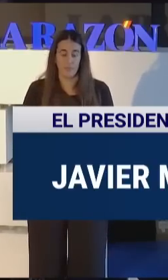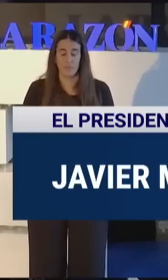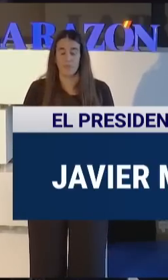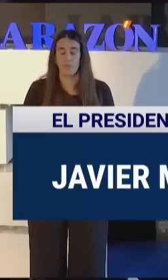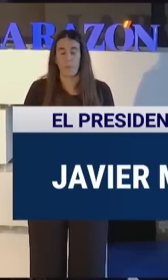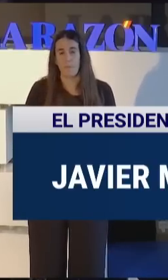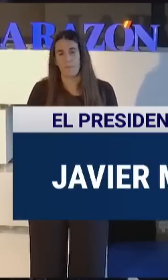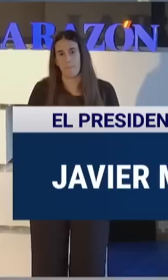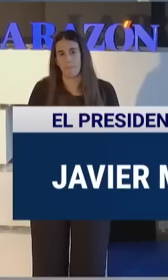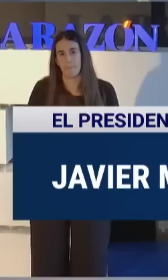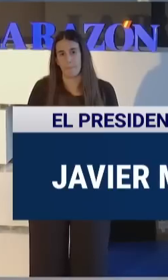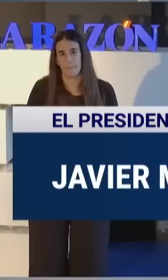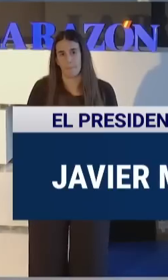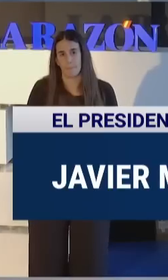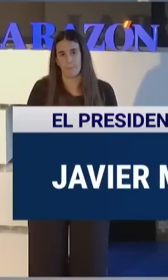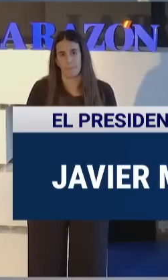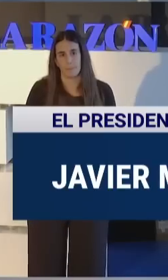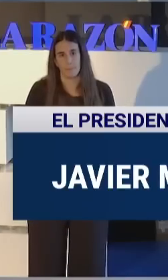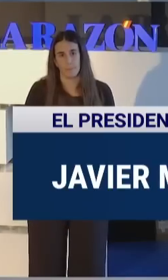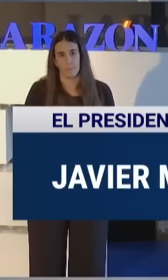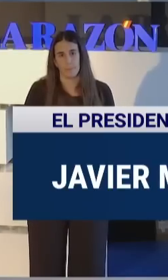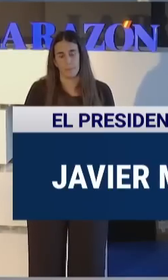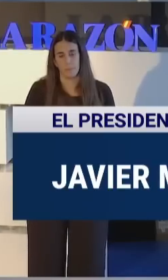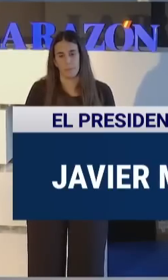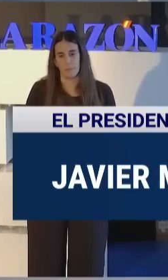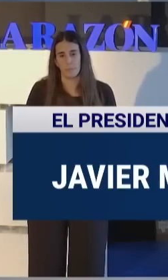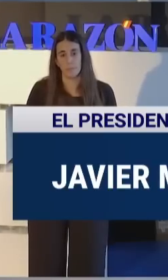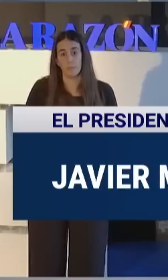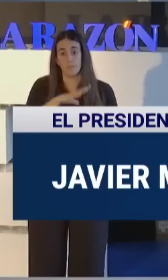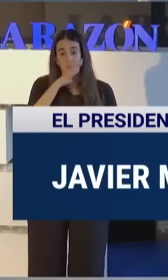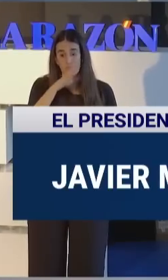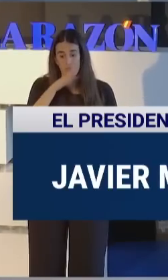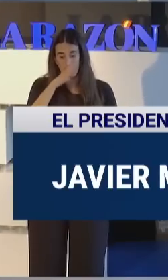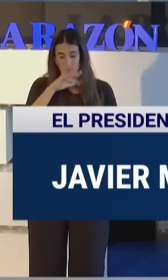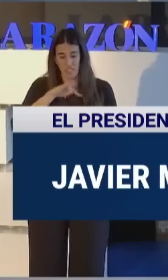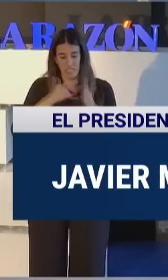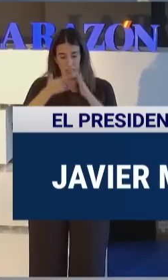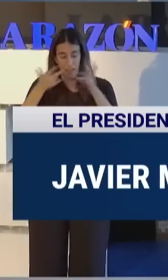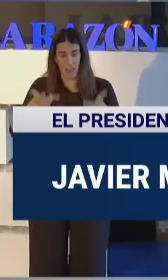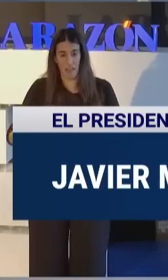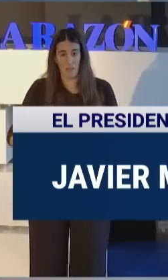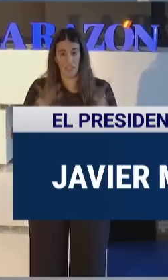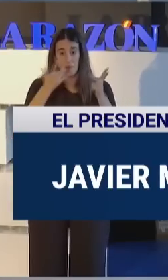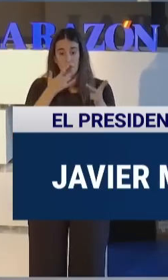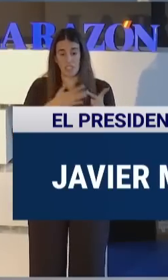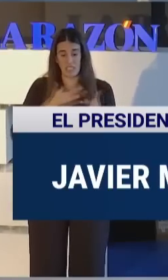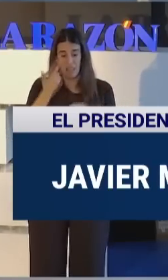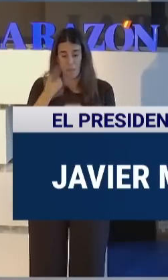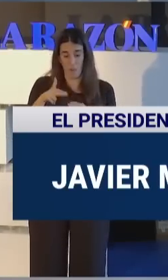porque el upgrade que implica el liberalismo en términos de implementación